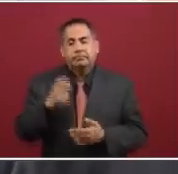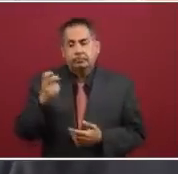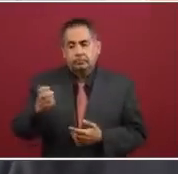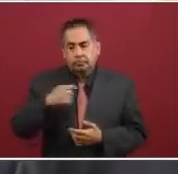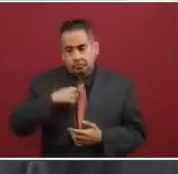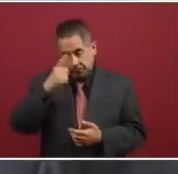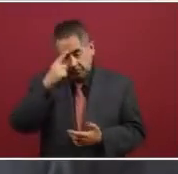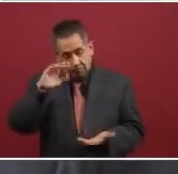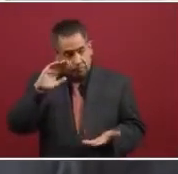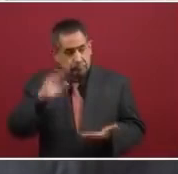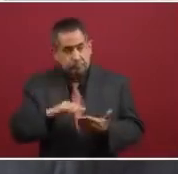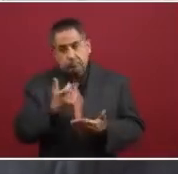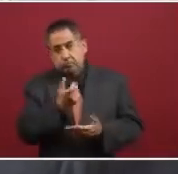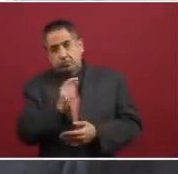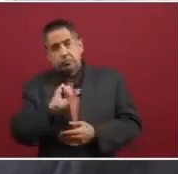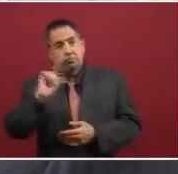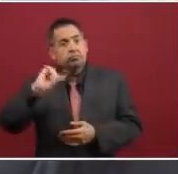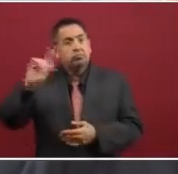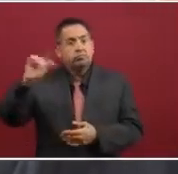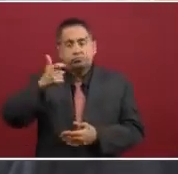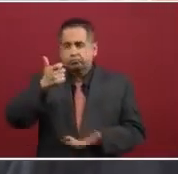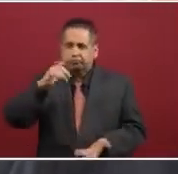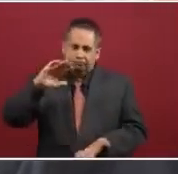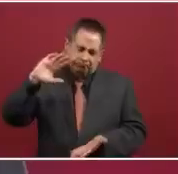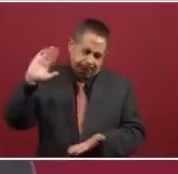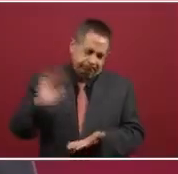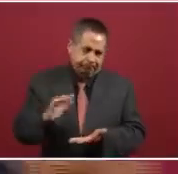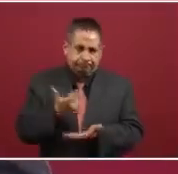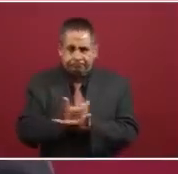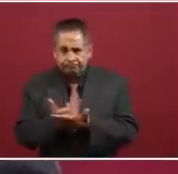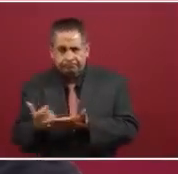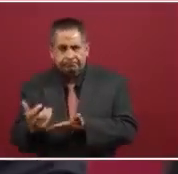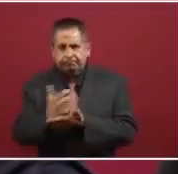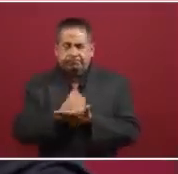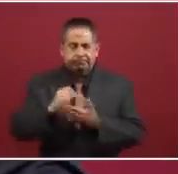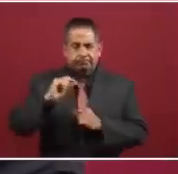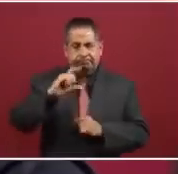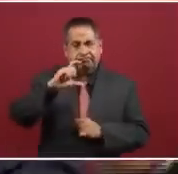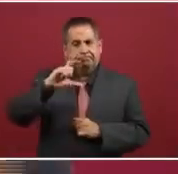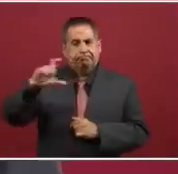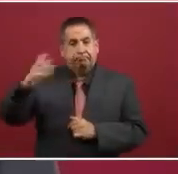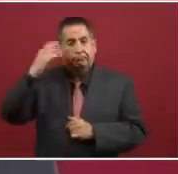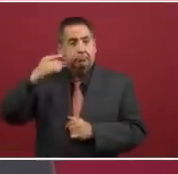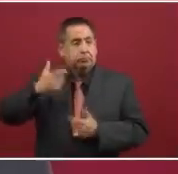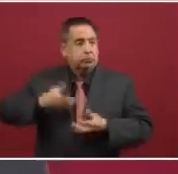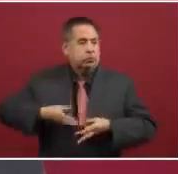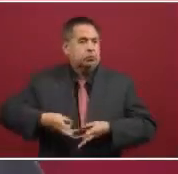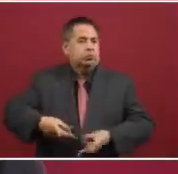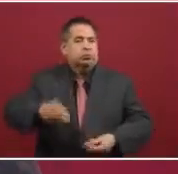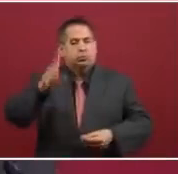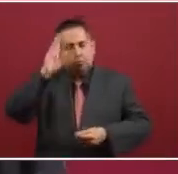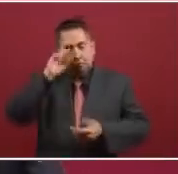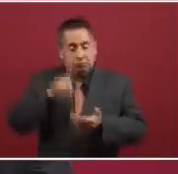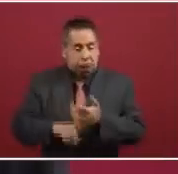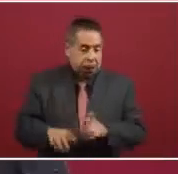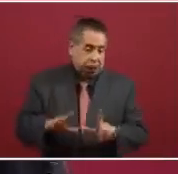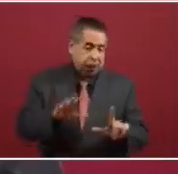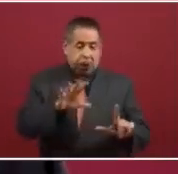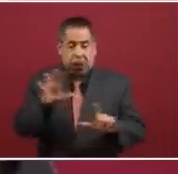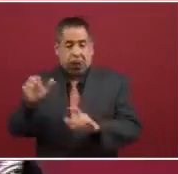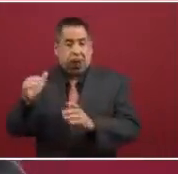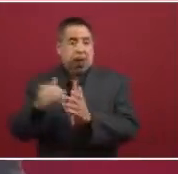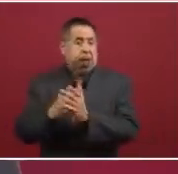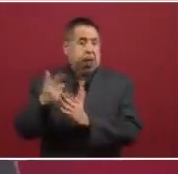el bajar los sueldos de los de arriba, que ya no haya sueldos como los que había, de